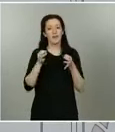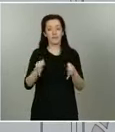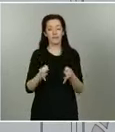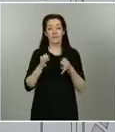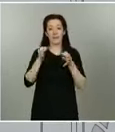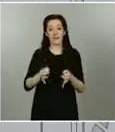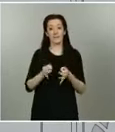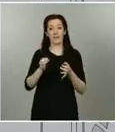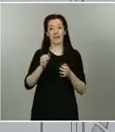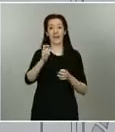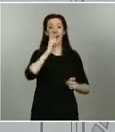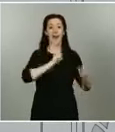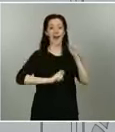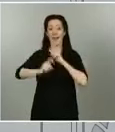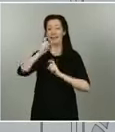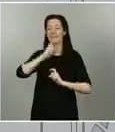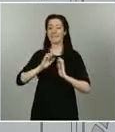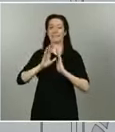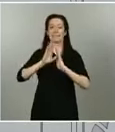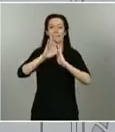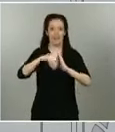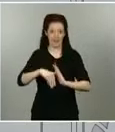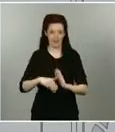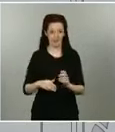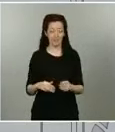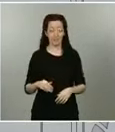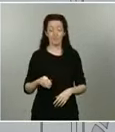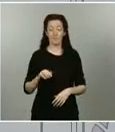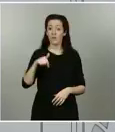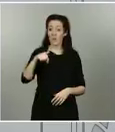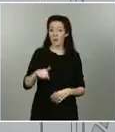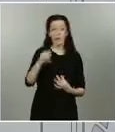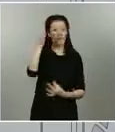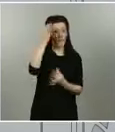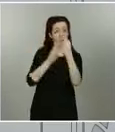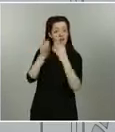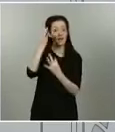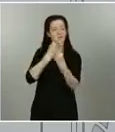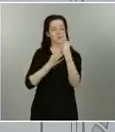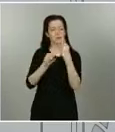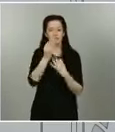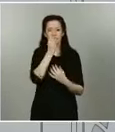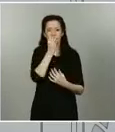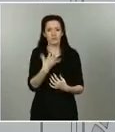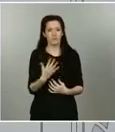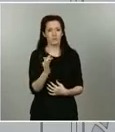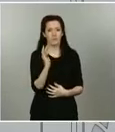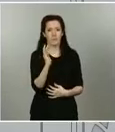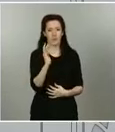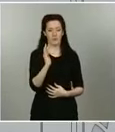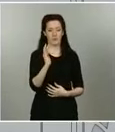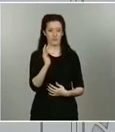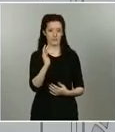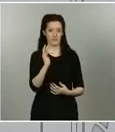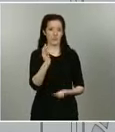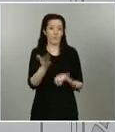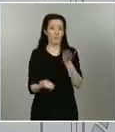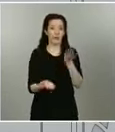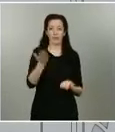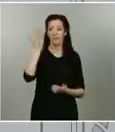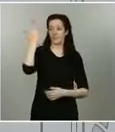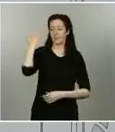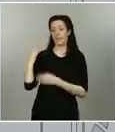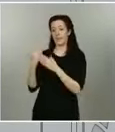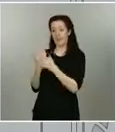retrasos. Pero los datos de hoy la verdad es que son muy favorables respecto a la evolución de los días anteriores, que ya de por